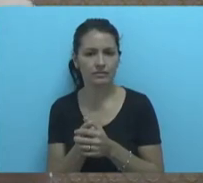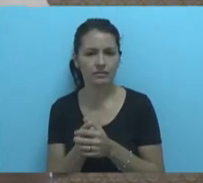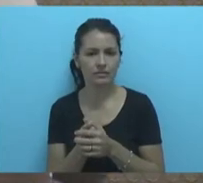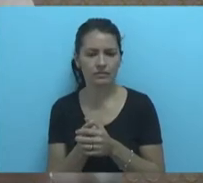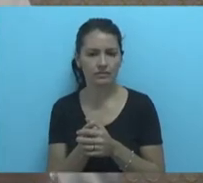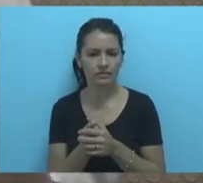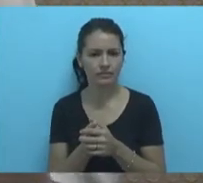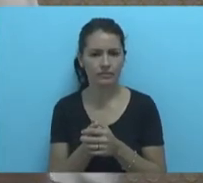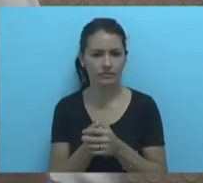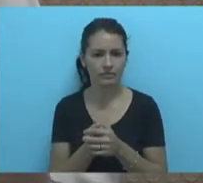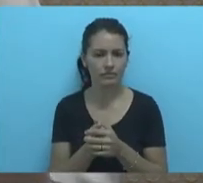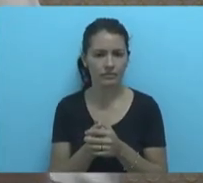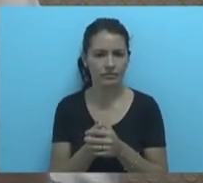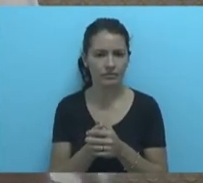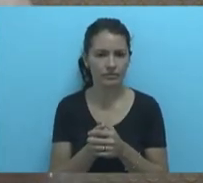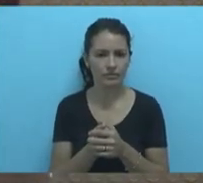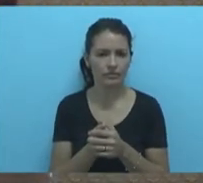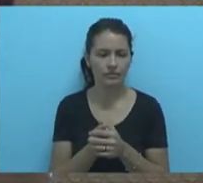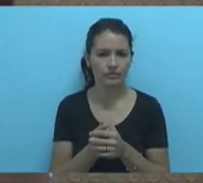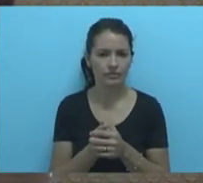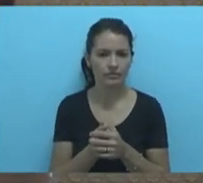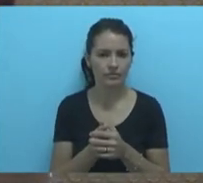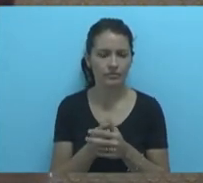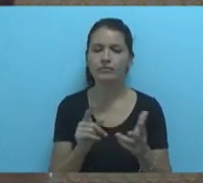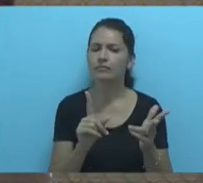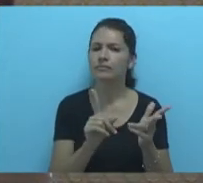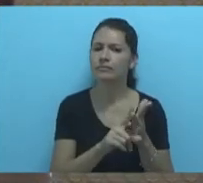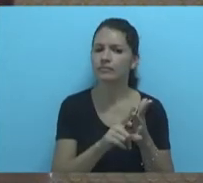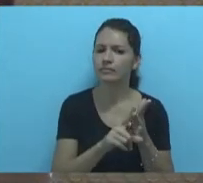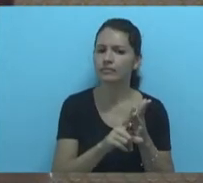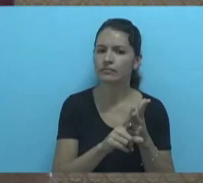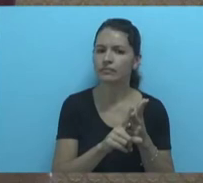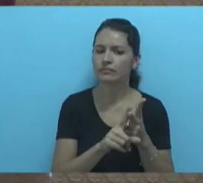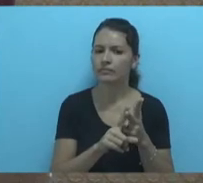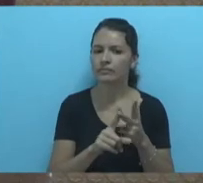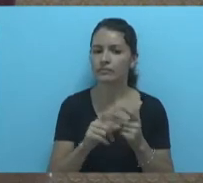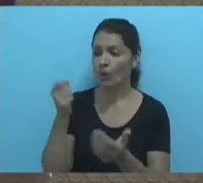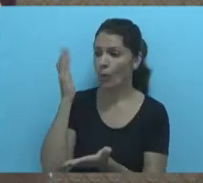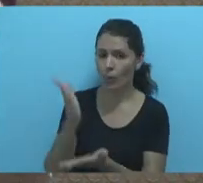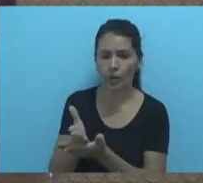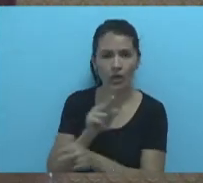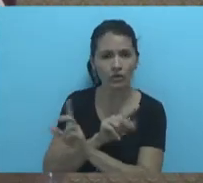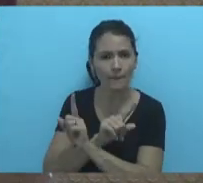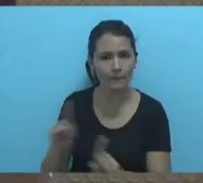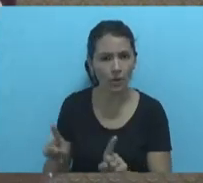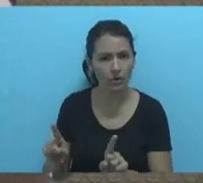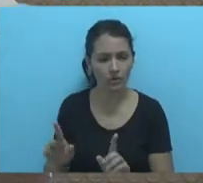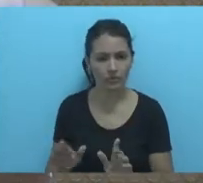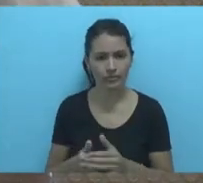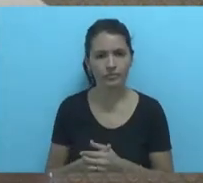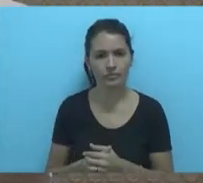pueblo, no puede ser censurado. Y después se daba la inmunidad de proceso, que no puede ser investigado, porque obviamente